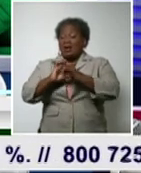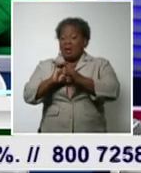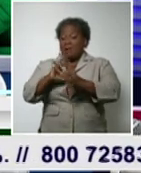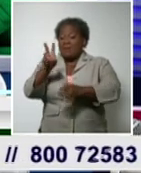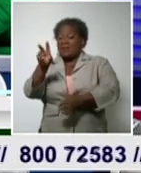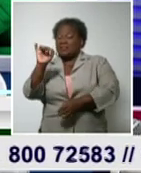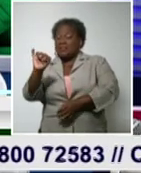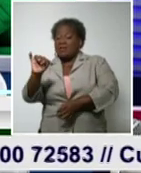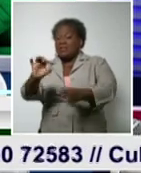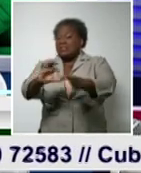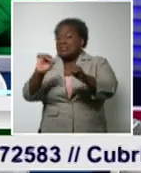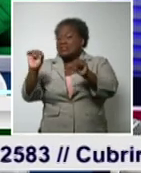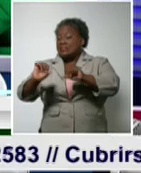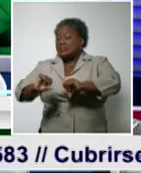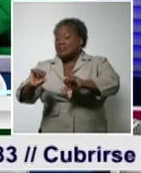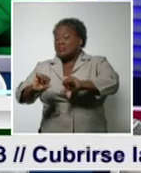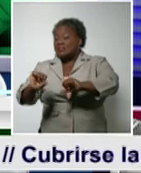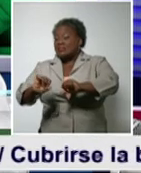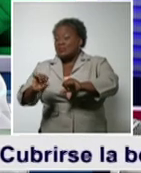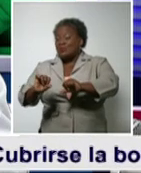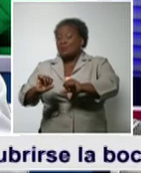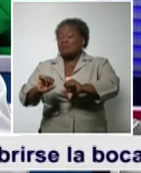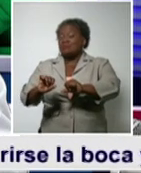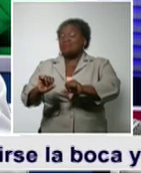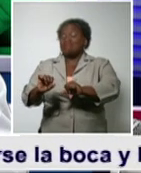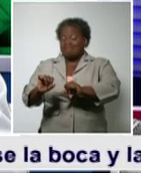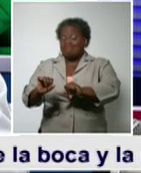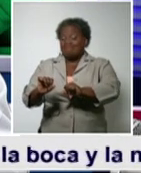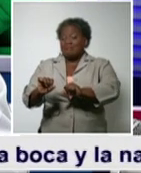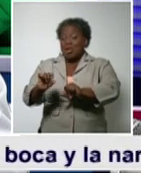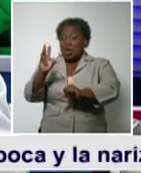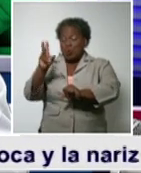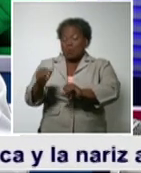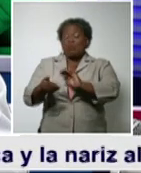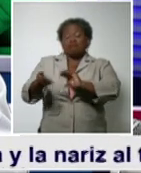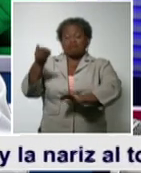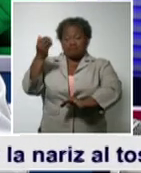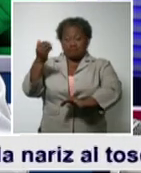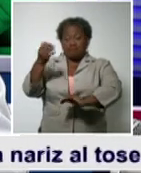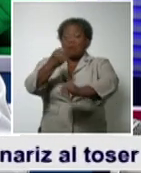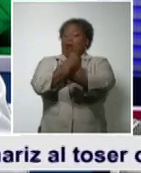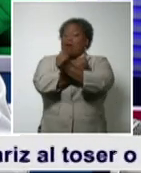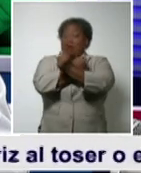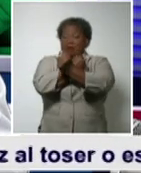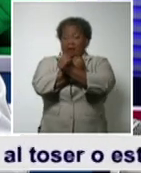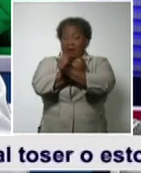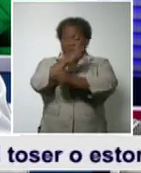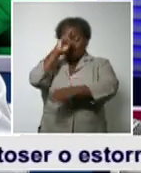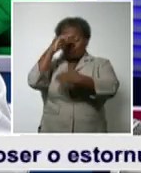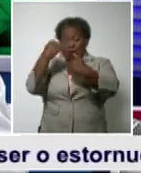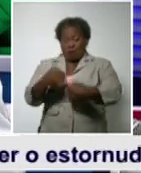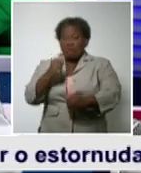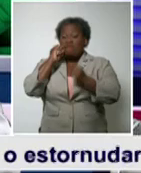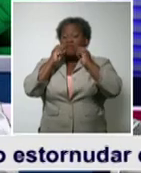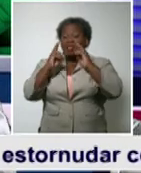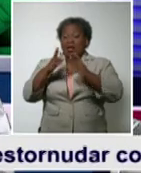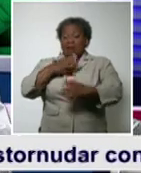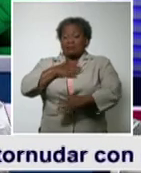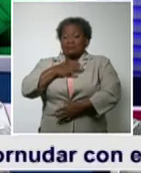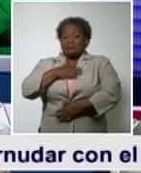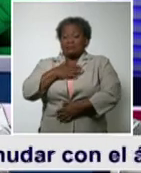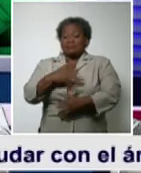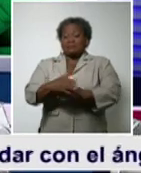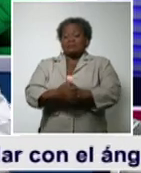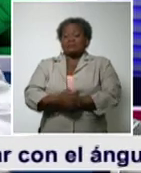significativo el elevado número de pacientes críticos con mucho riesgo para su salud. Finalmente,